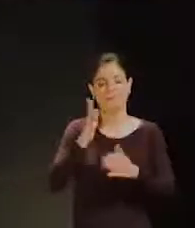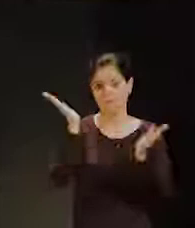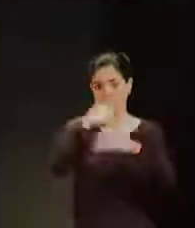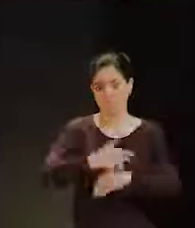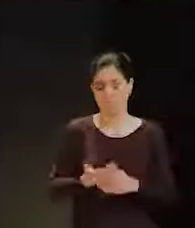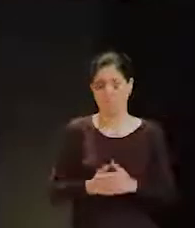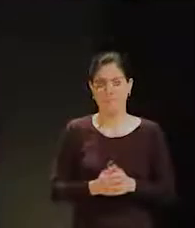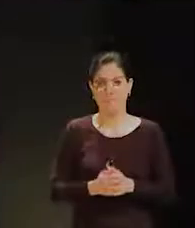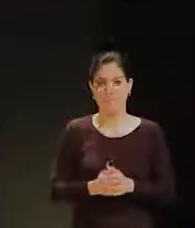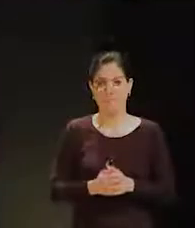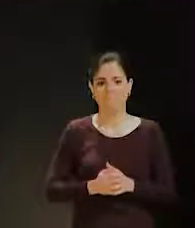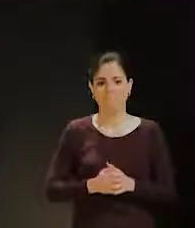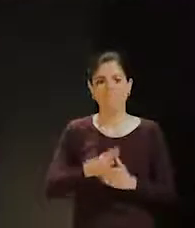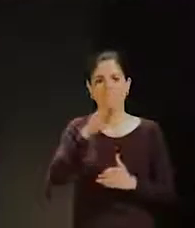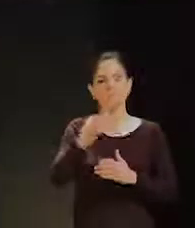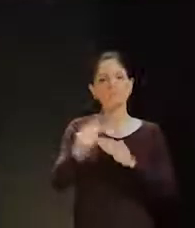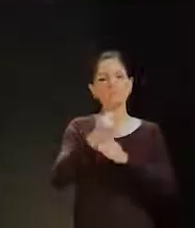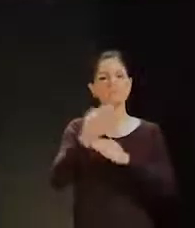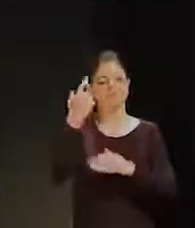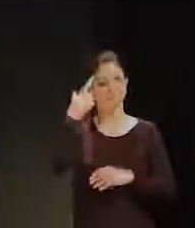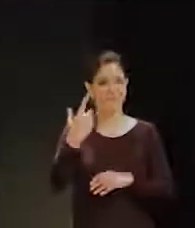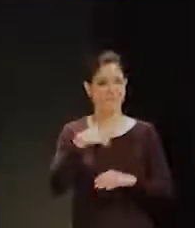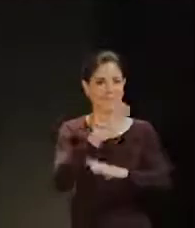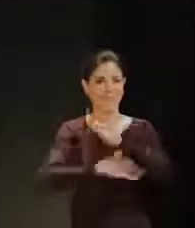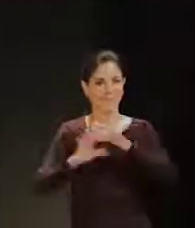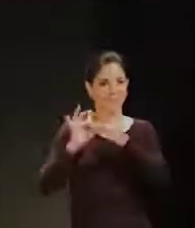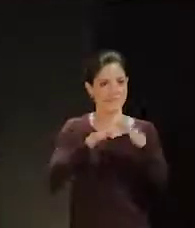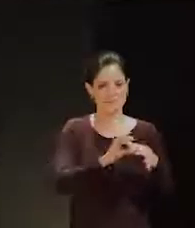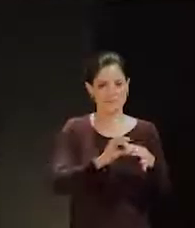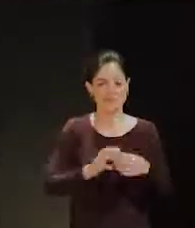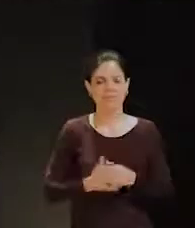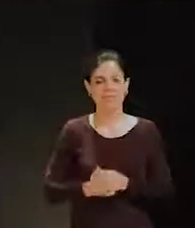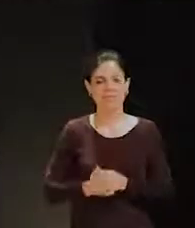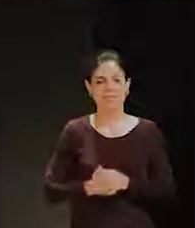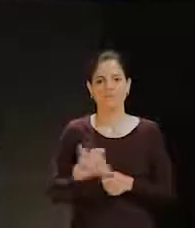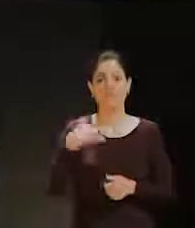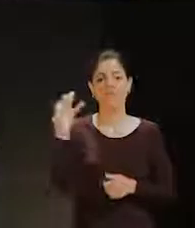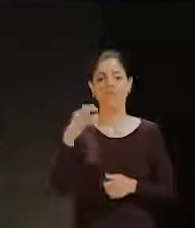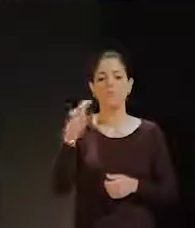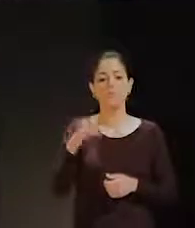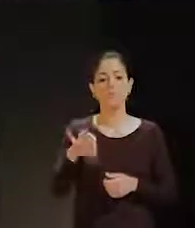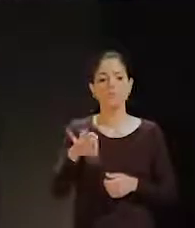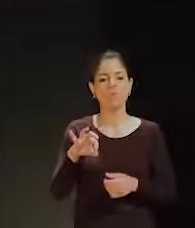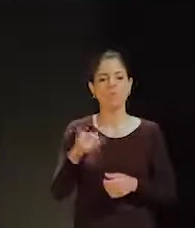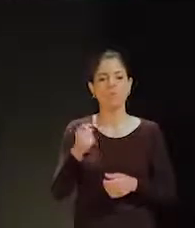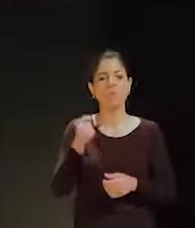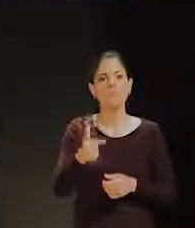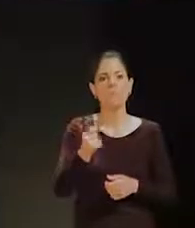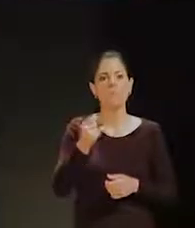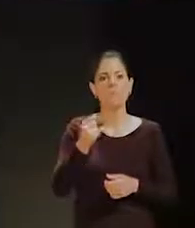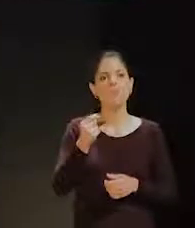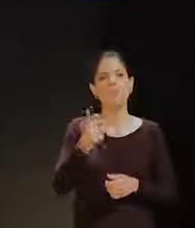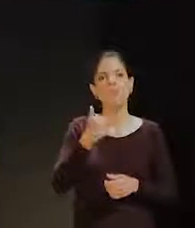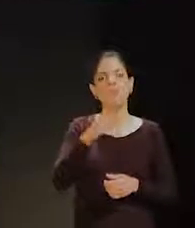que fue por impedido físico. Es un chollo que no manejo tampoco muy